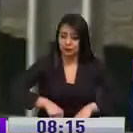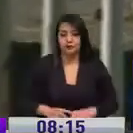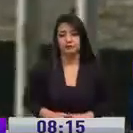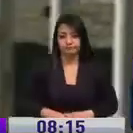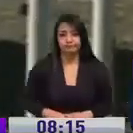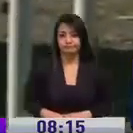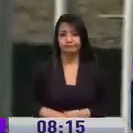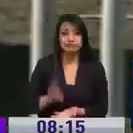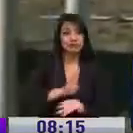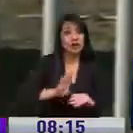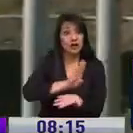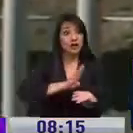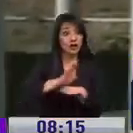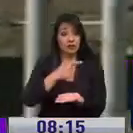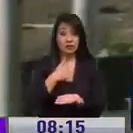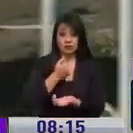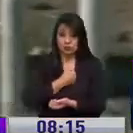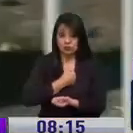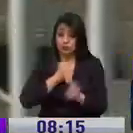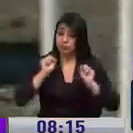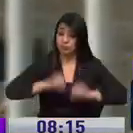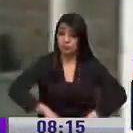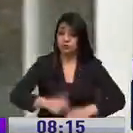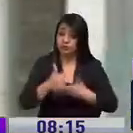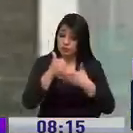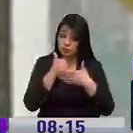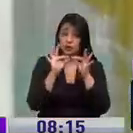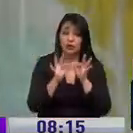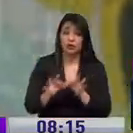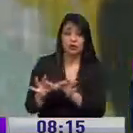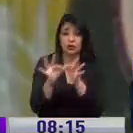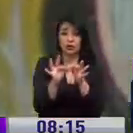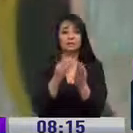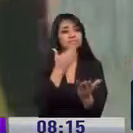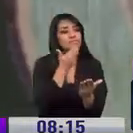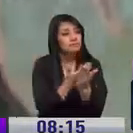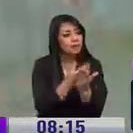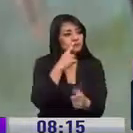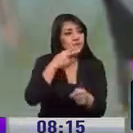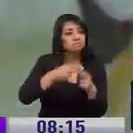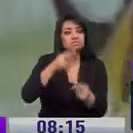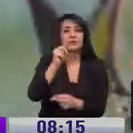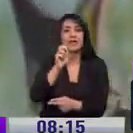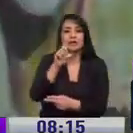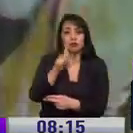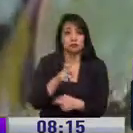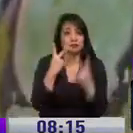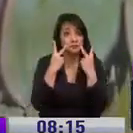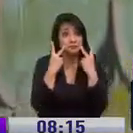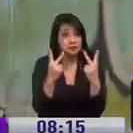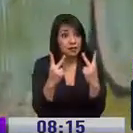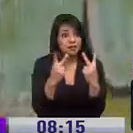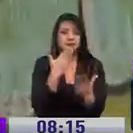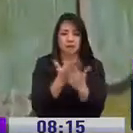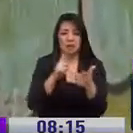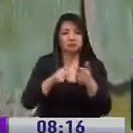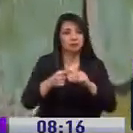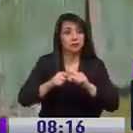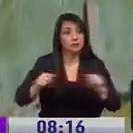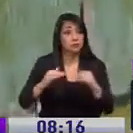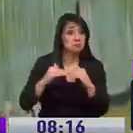de los barrios que nosotros pertenecemos. Perfecto, muchísimas gracias, don Nelson. Ustedes lo pueden ver en imágenes, amigos televidentes, pero